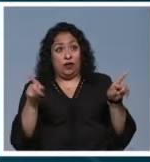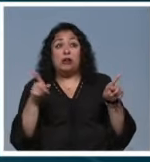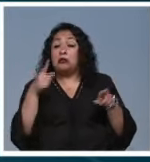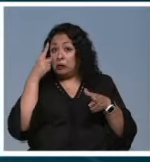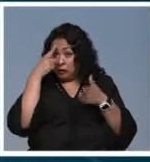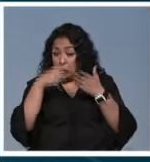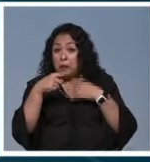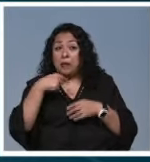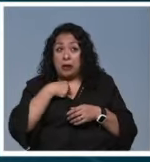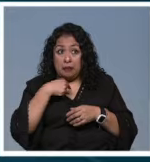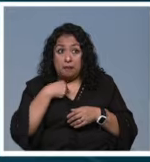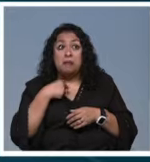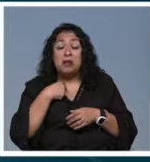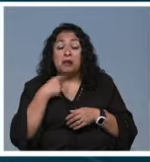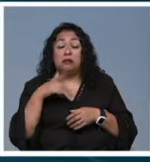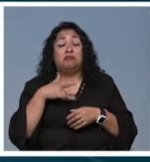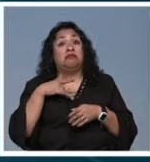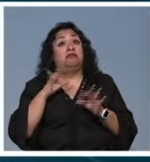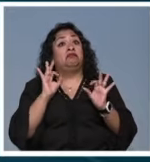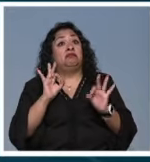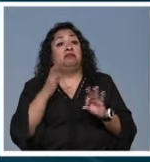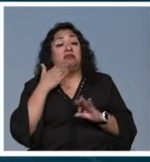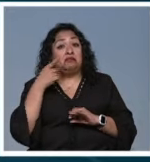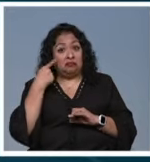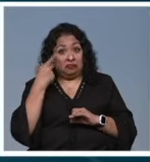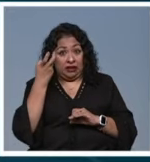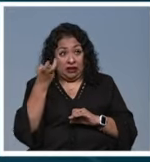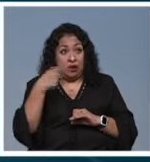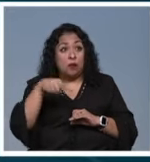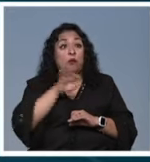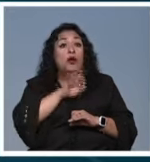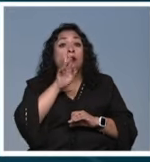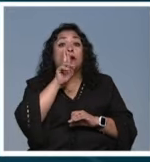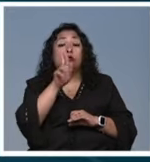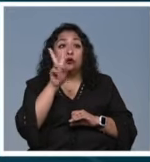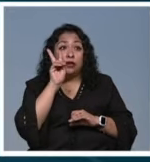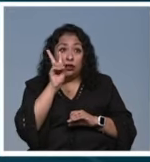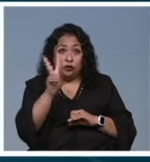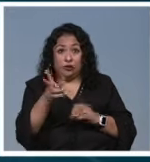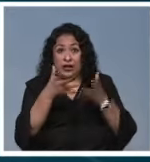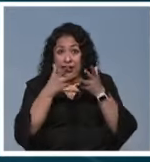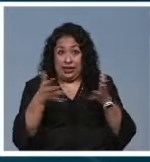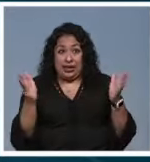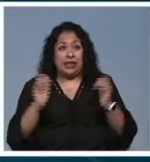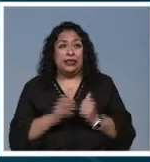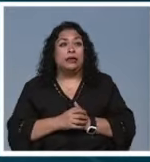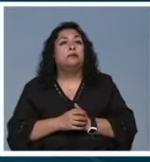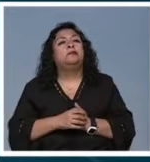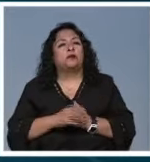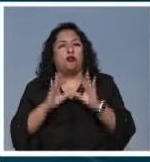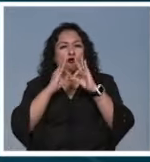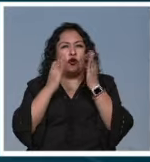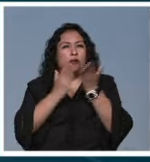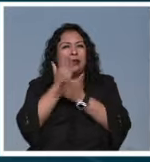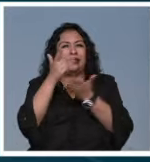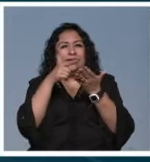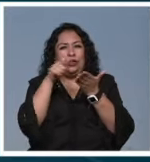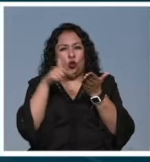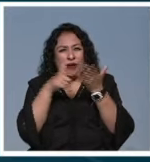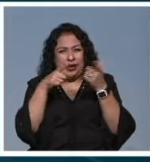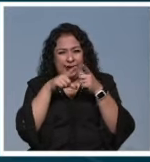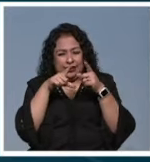que para mí es muy, muy gratificante ver que ellas puedan estar viendo su resultado en grande. Formas de Atravesar un Territorio